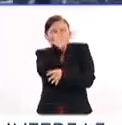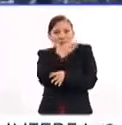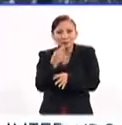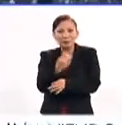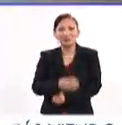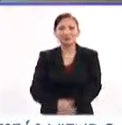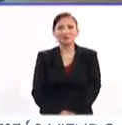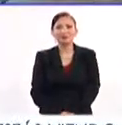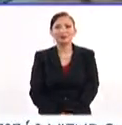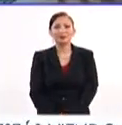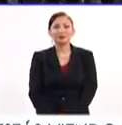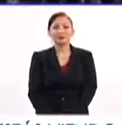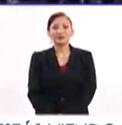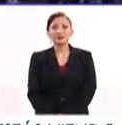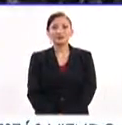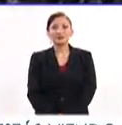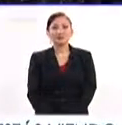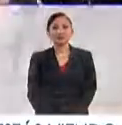belleza.